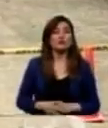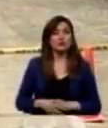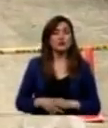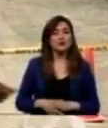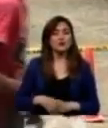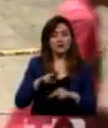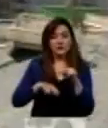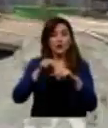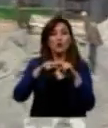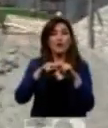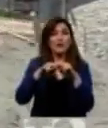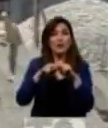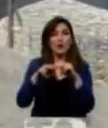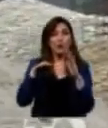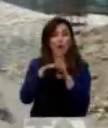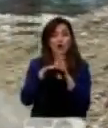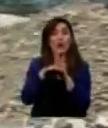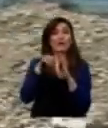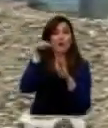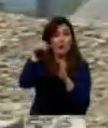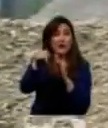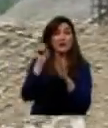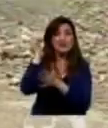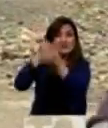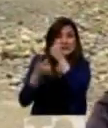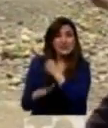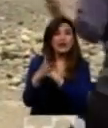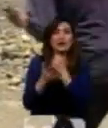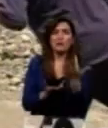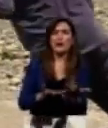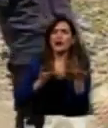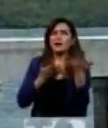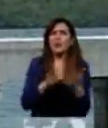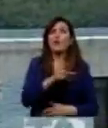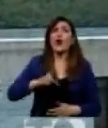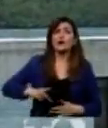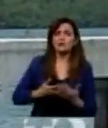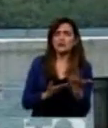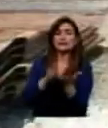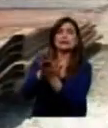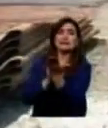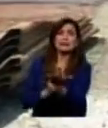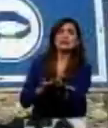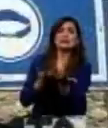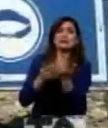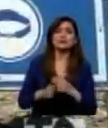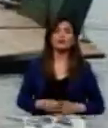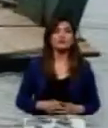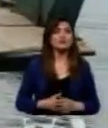La construcción del puerto pesquero artesanal en Chamanga, que aún no concluye, y el resto está en proyectos.